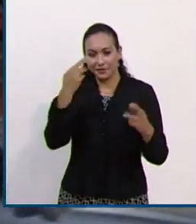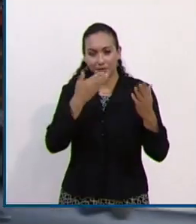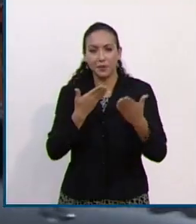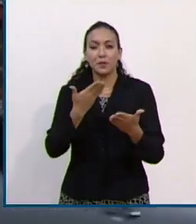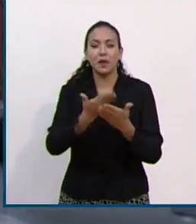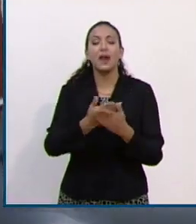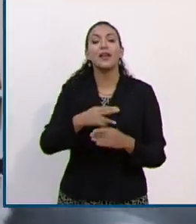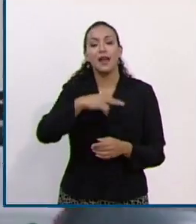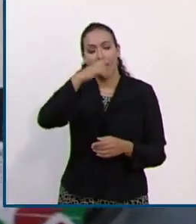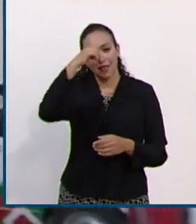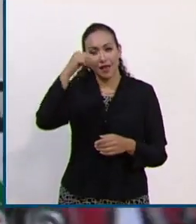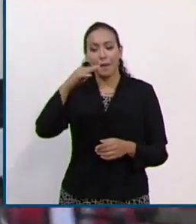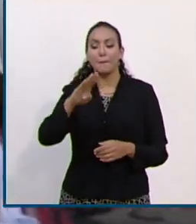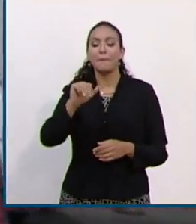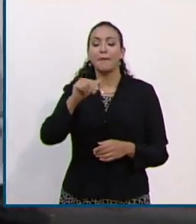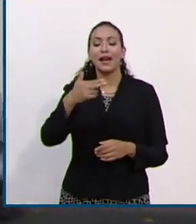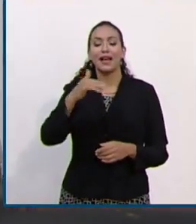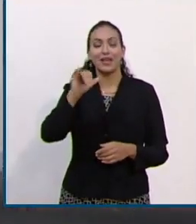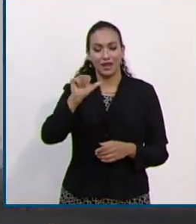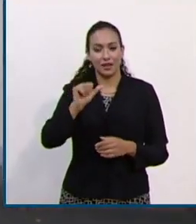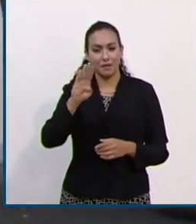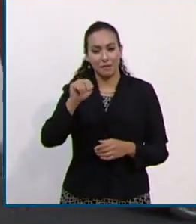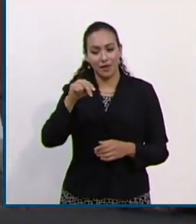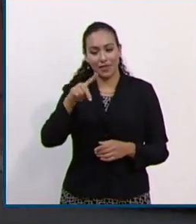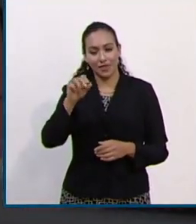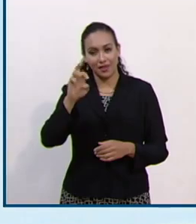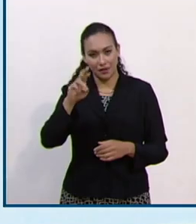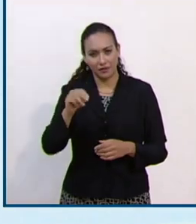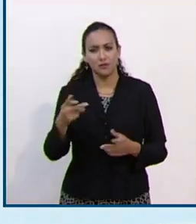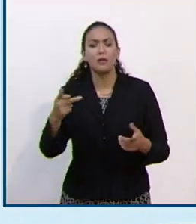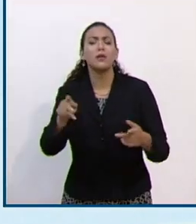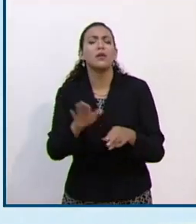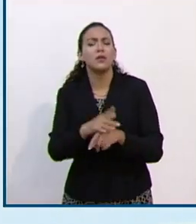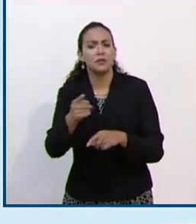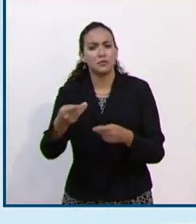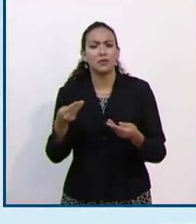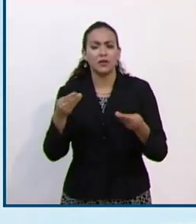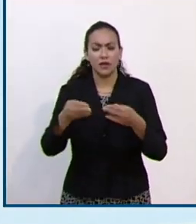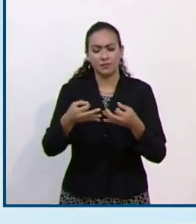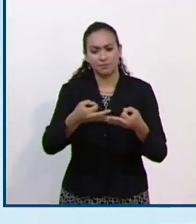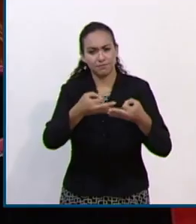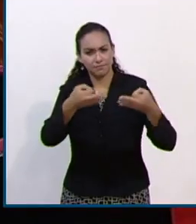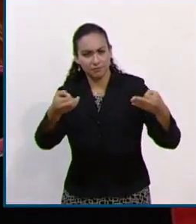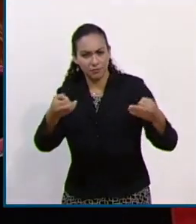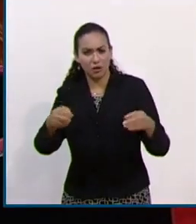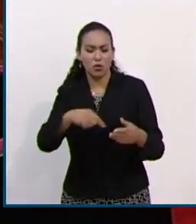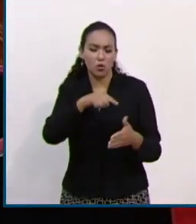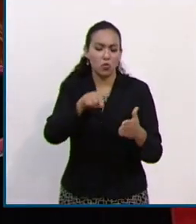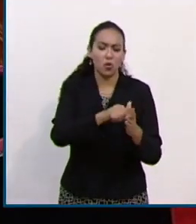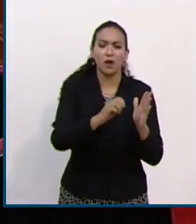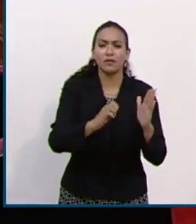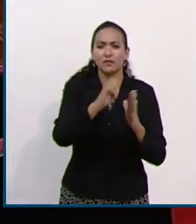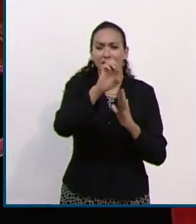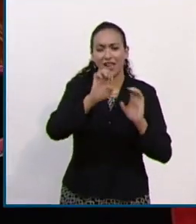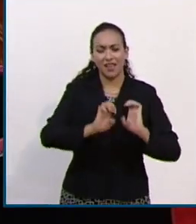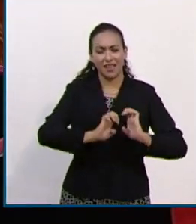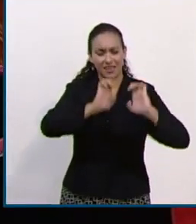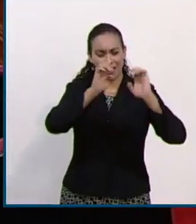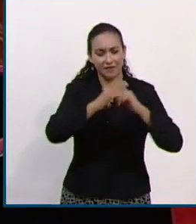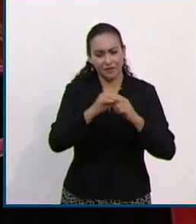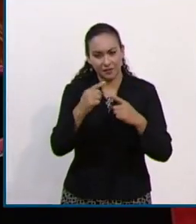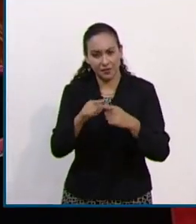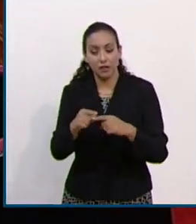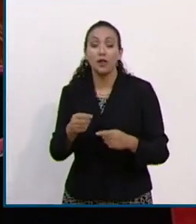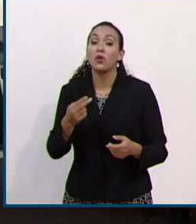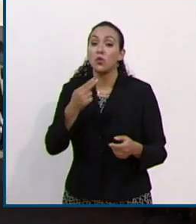en Nayarit, demandando la invalidez de disposiciones locales en materia de fraccionamientos y acciones de urbanización. Invalidó diversos